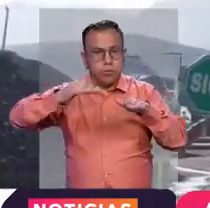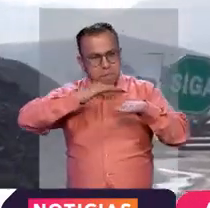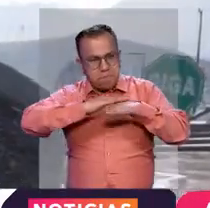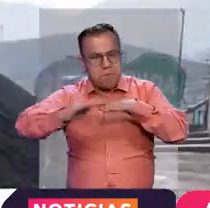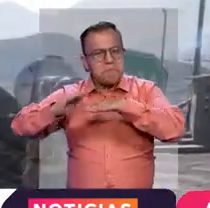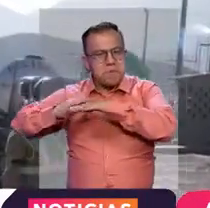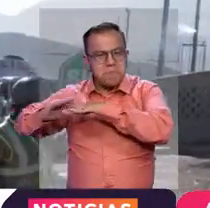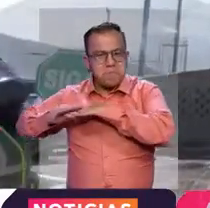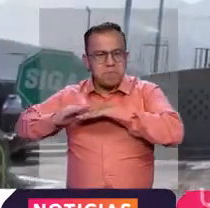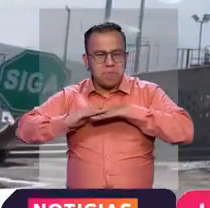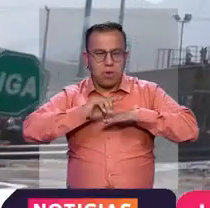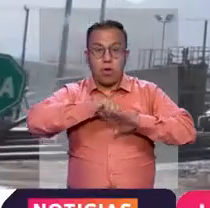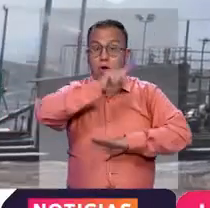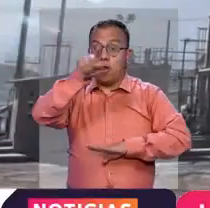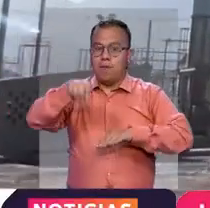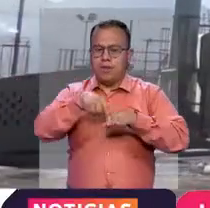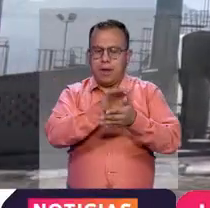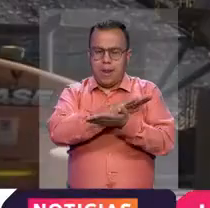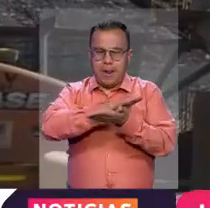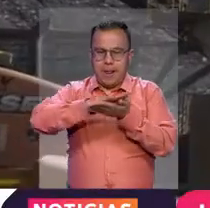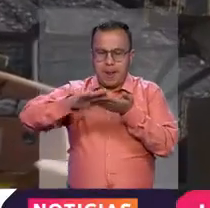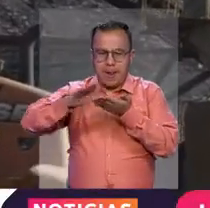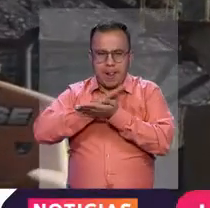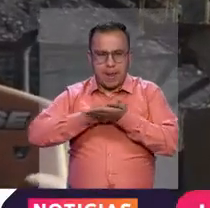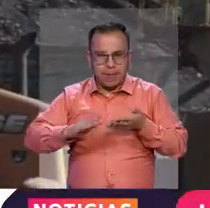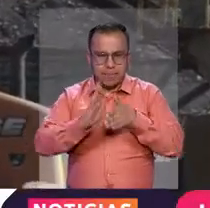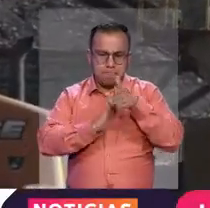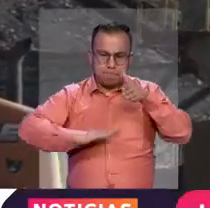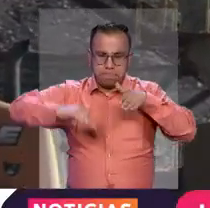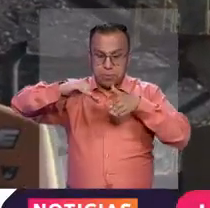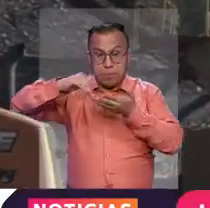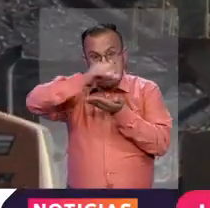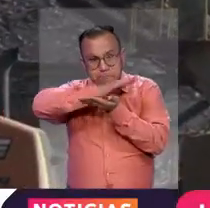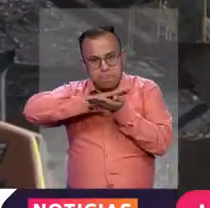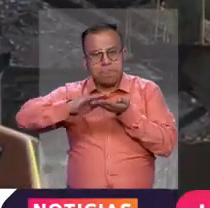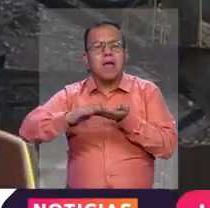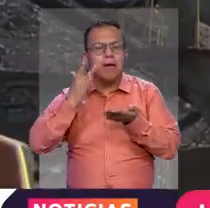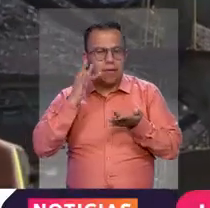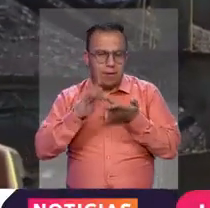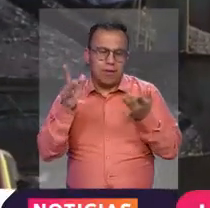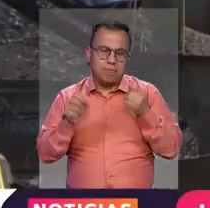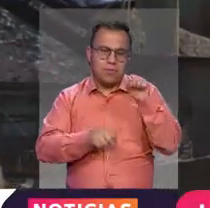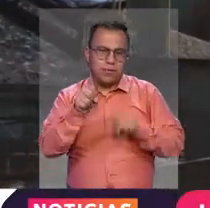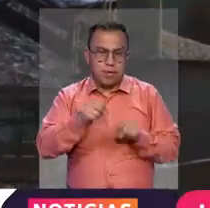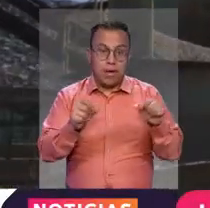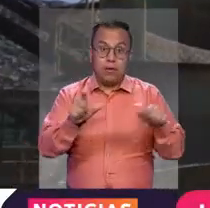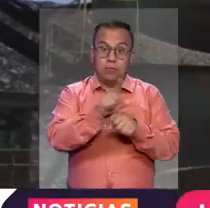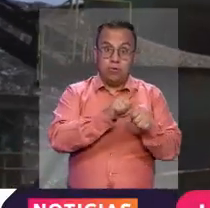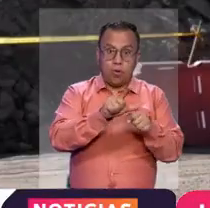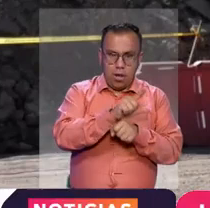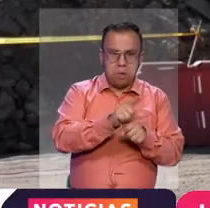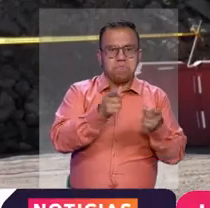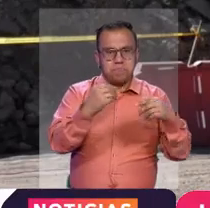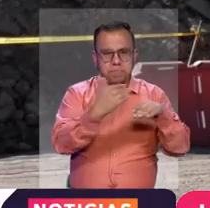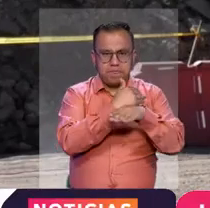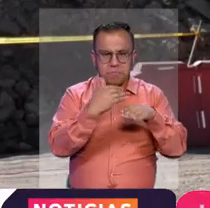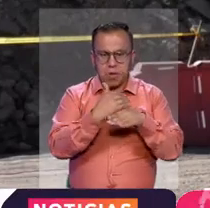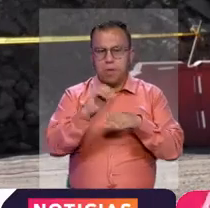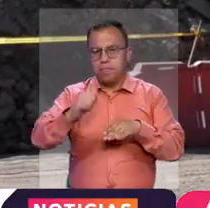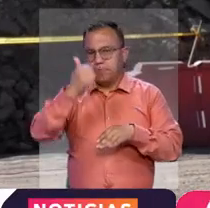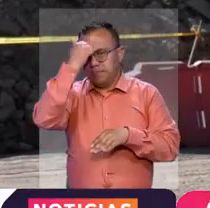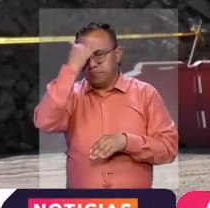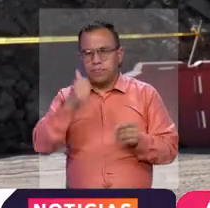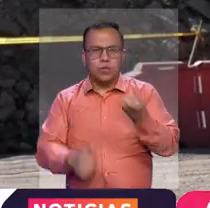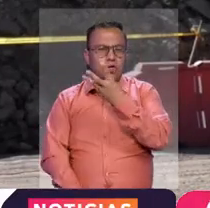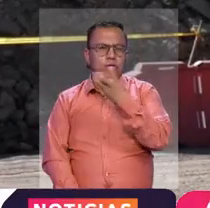el balance entregado por la UMB, han logrado mejorar una gran cantidad de vías locales y alternas. Este año estamos sobre los